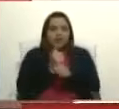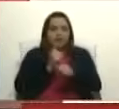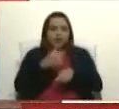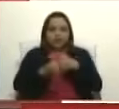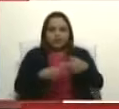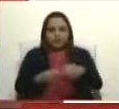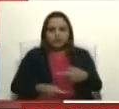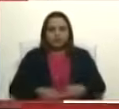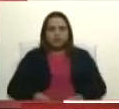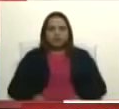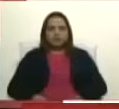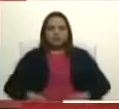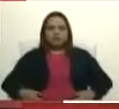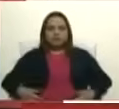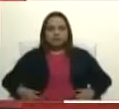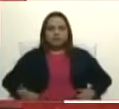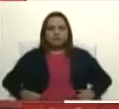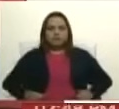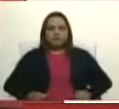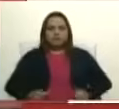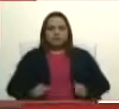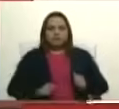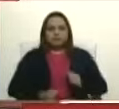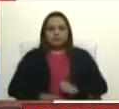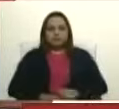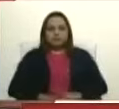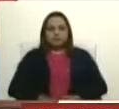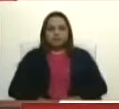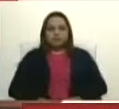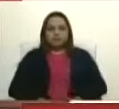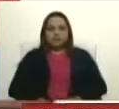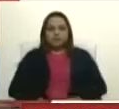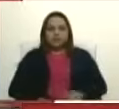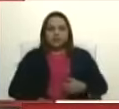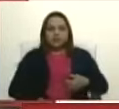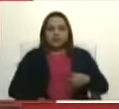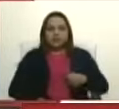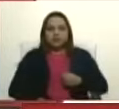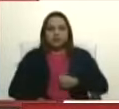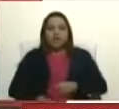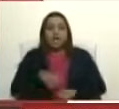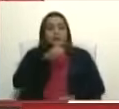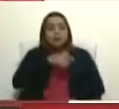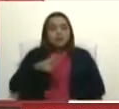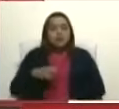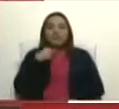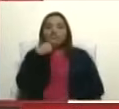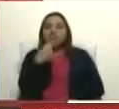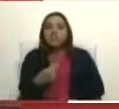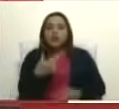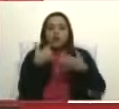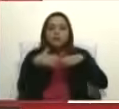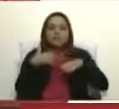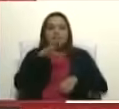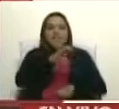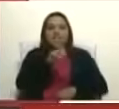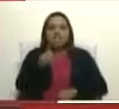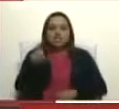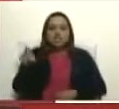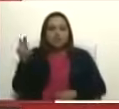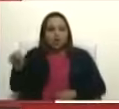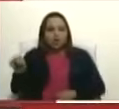consecuencia. En consecuencia. De los voceros de la ExxonMobil aquí en Venezuela quedan muy mal. Se les